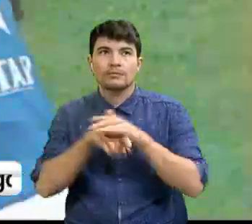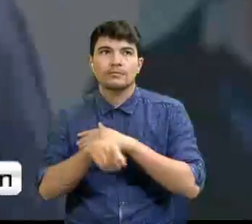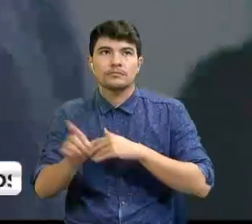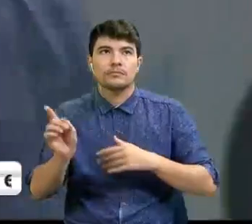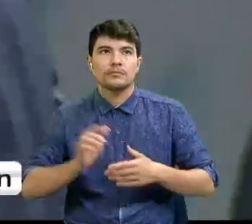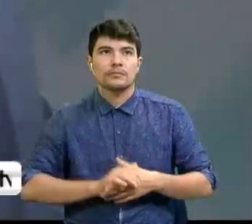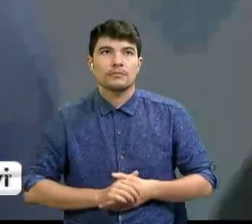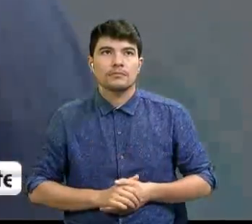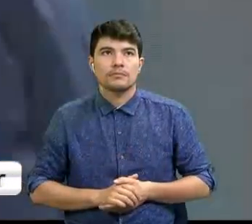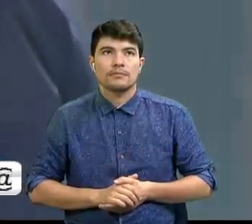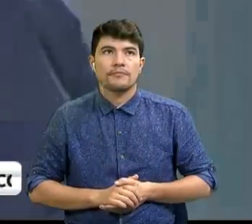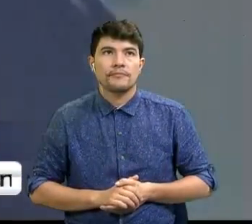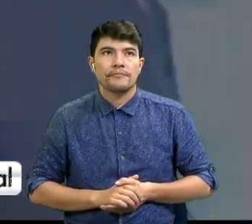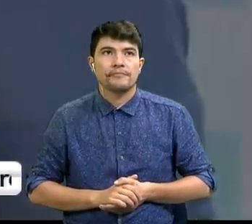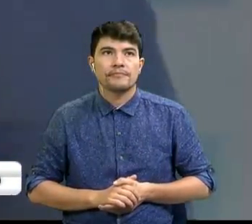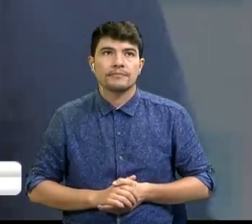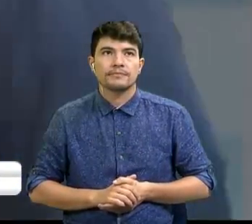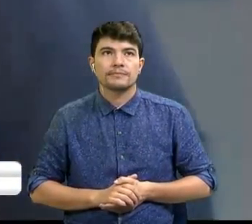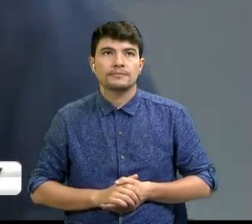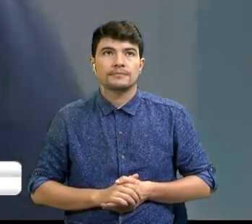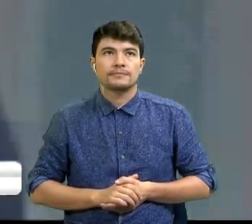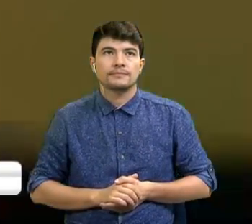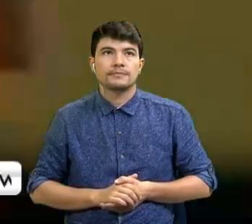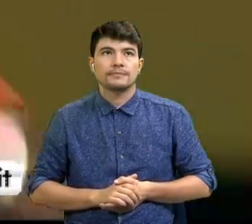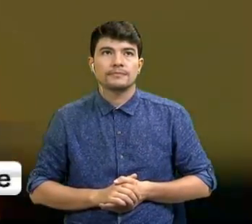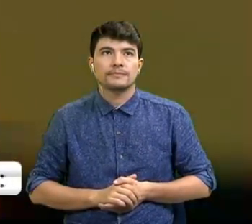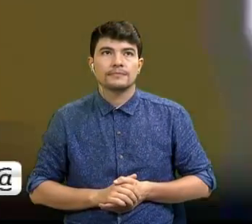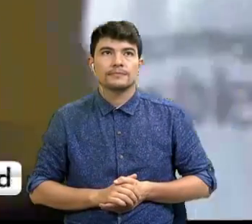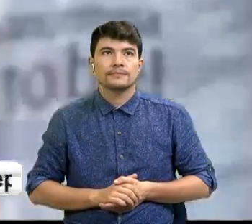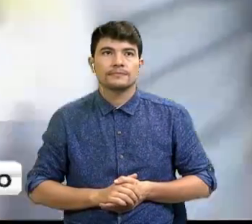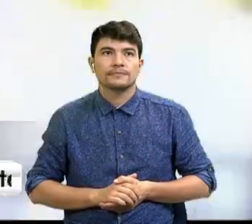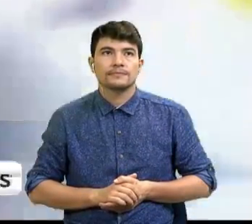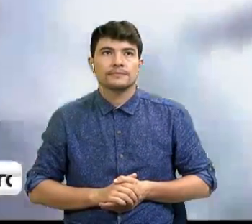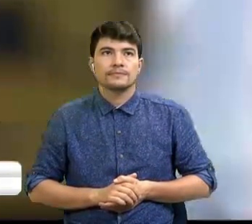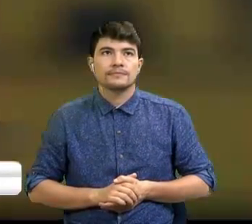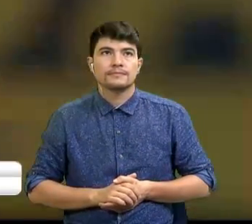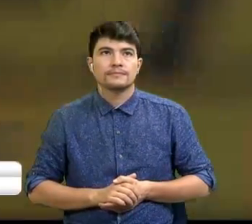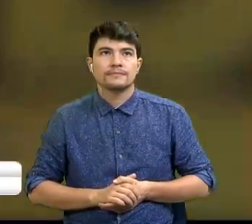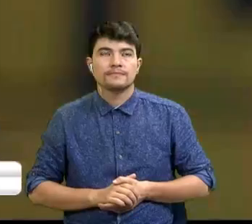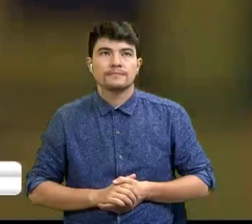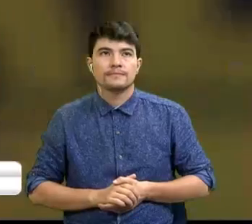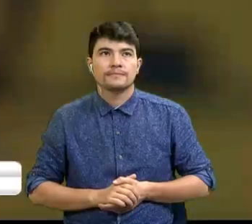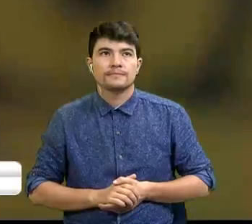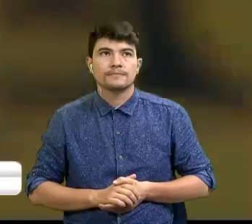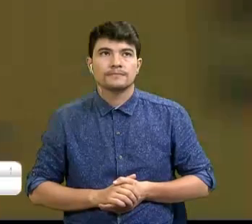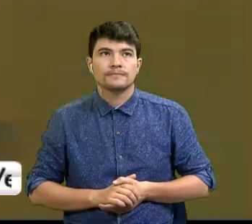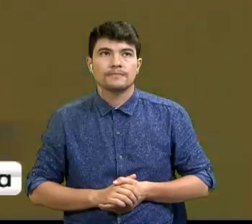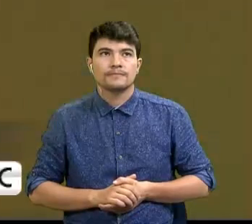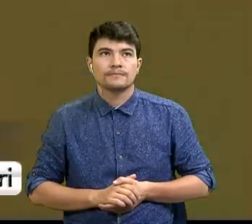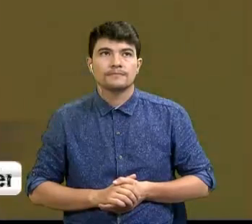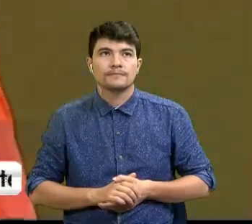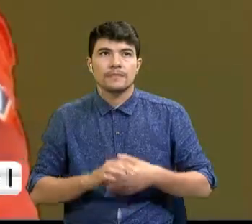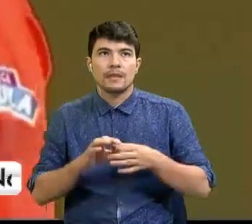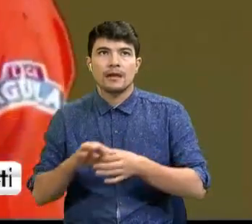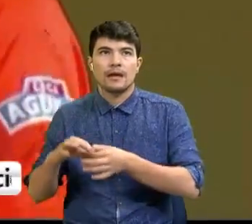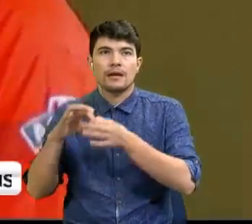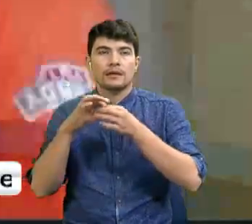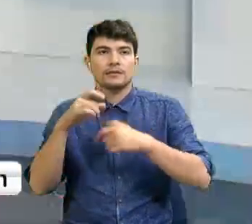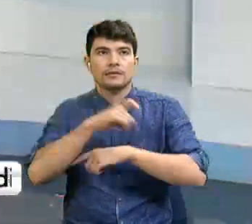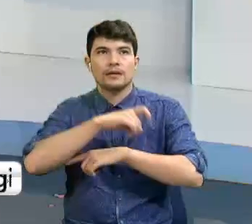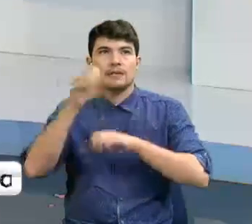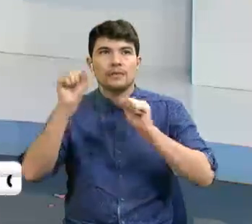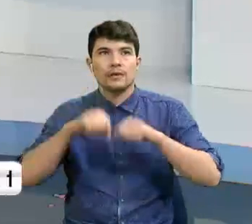piedra gracia ni un minuto de compromiso y perdía el partido ahí luego no pudo más alianza petrolera para poderse